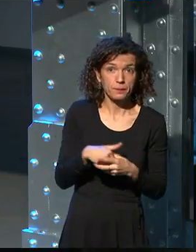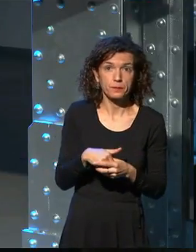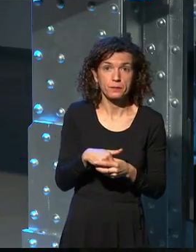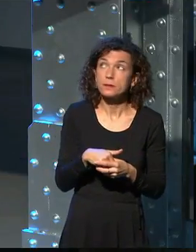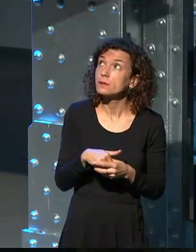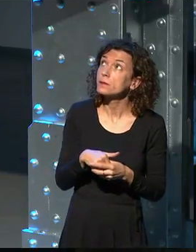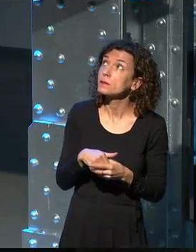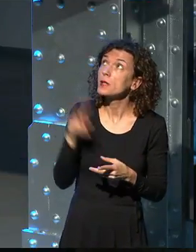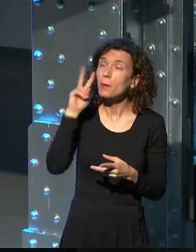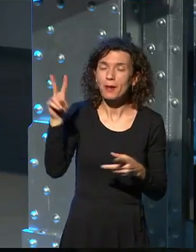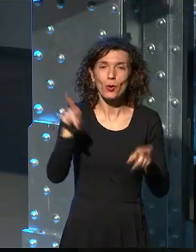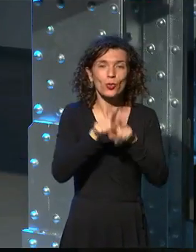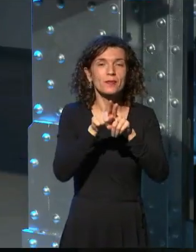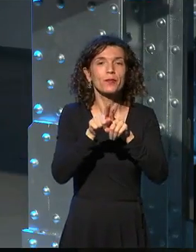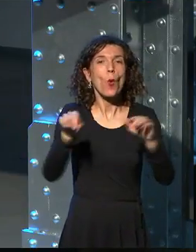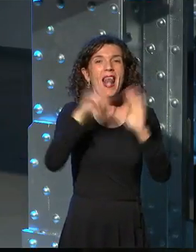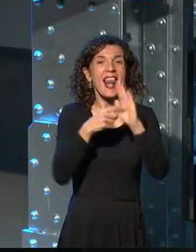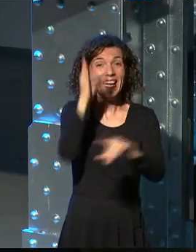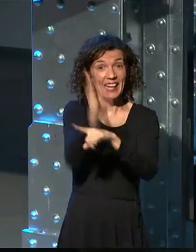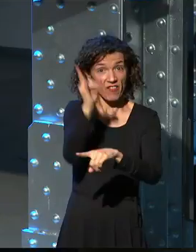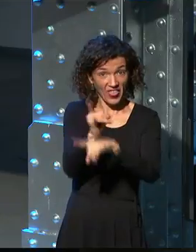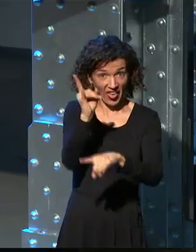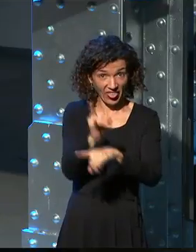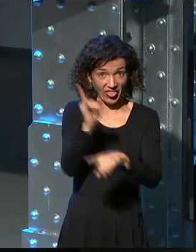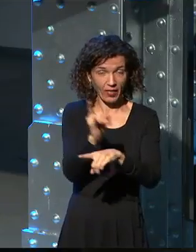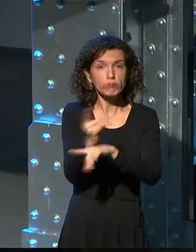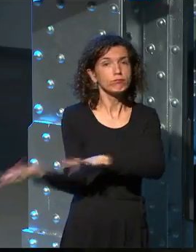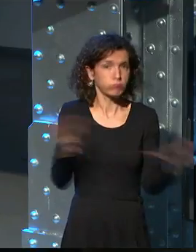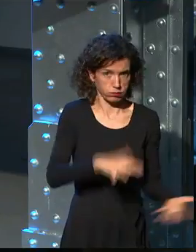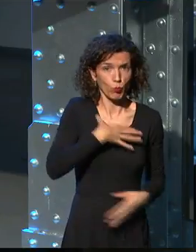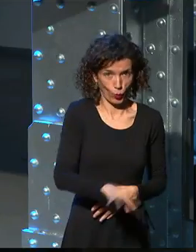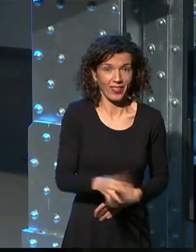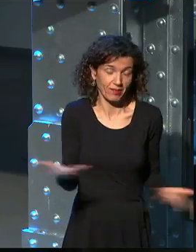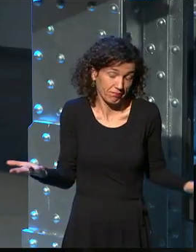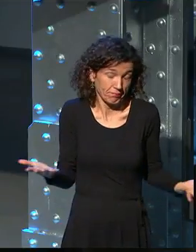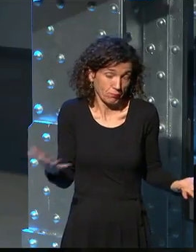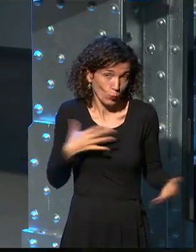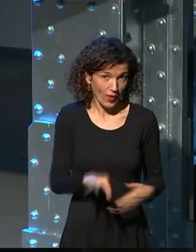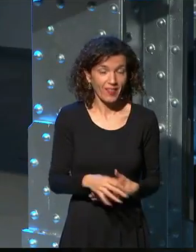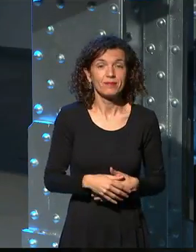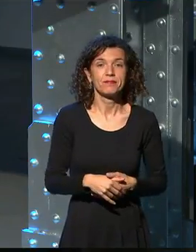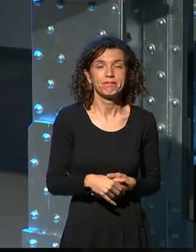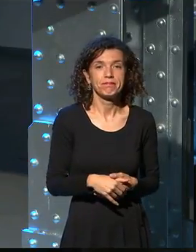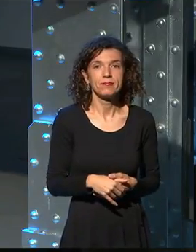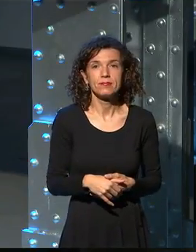vemos que la ley de la gravedad era aplicable a fin de cuentas.